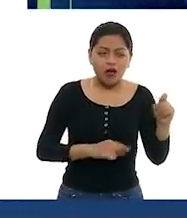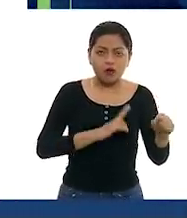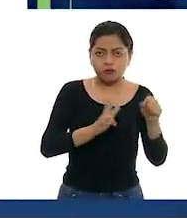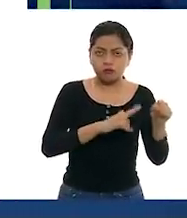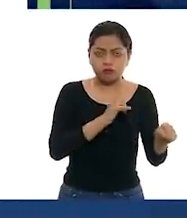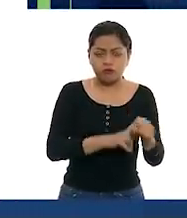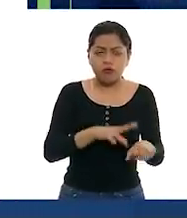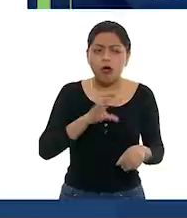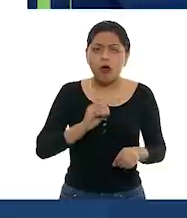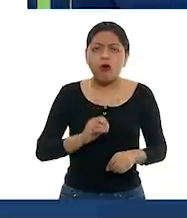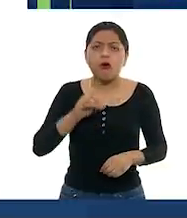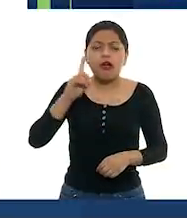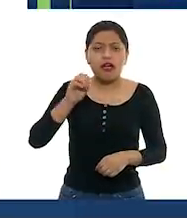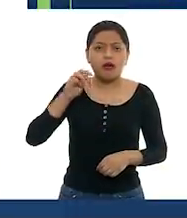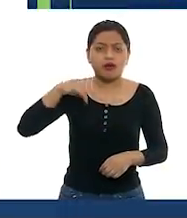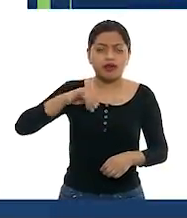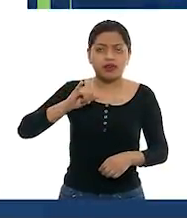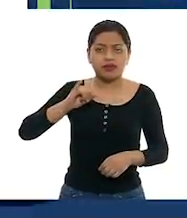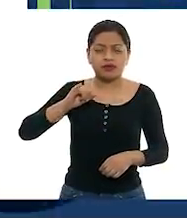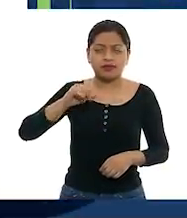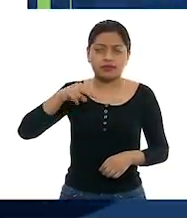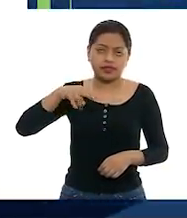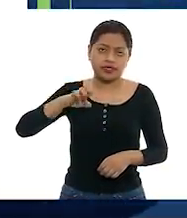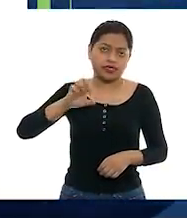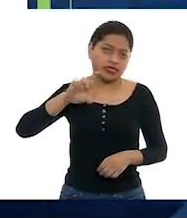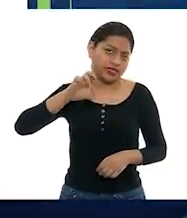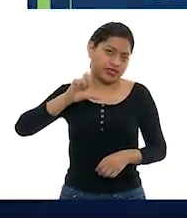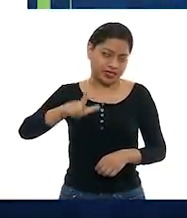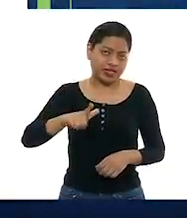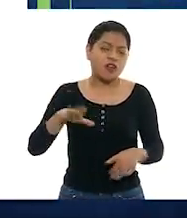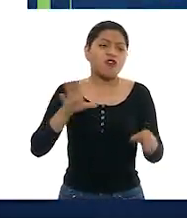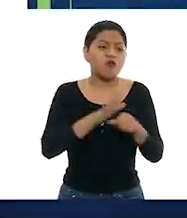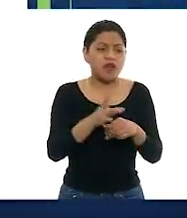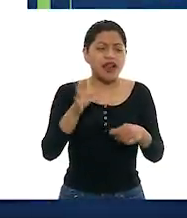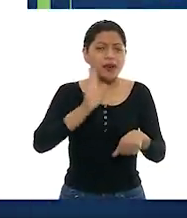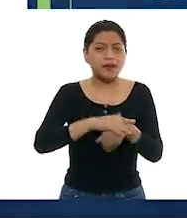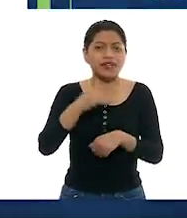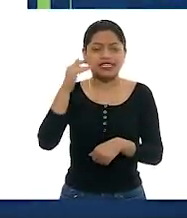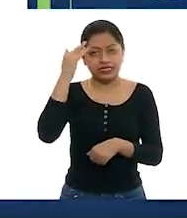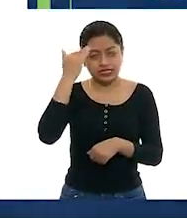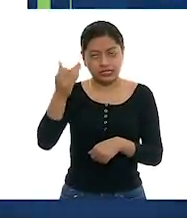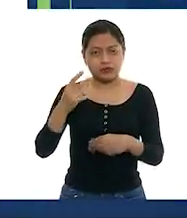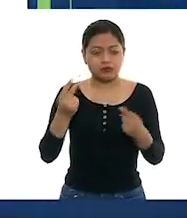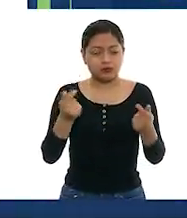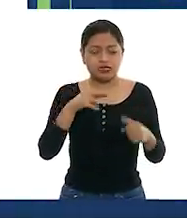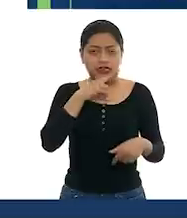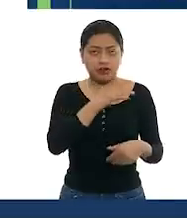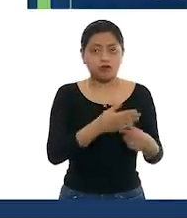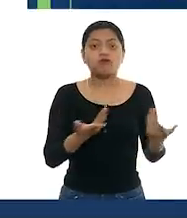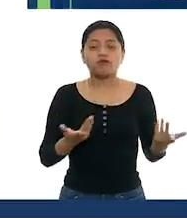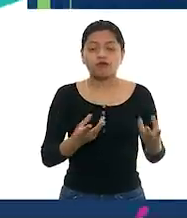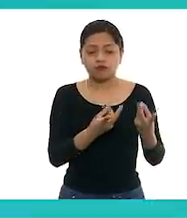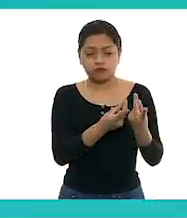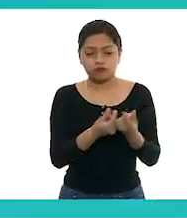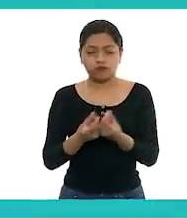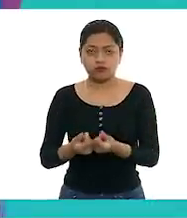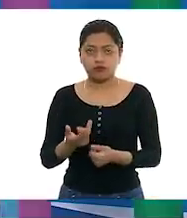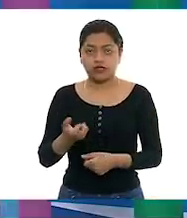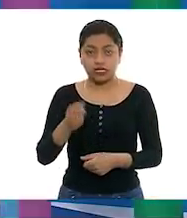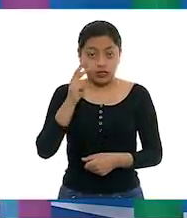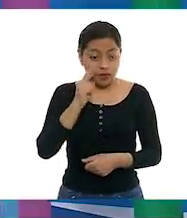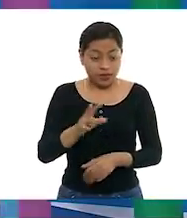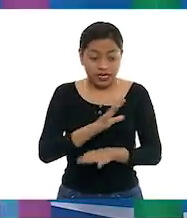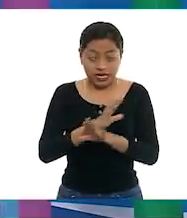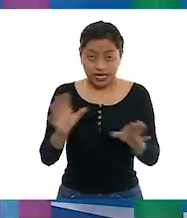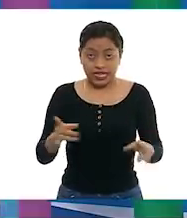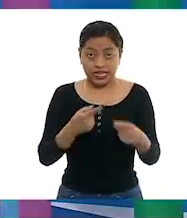o el que tenía agua mineral. La verdad, eso sí me sorprendió muchísimo. Muy bien, aunque el